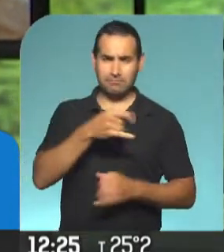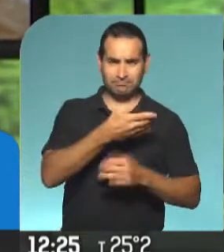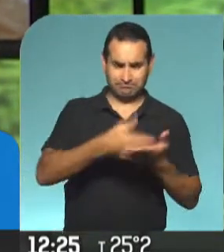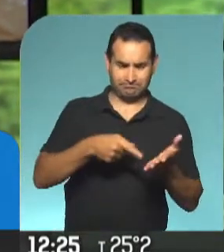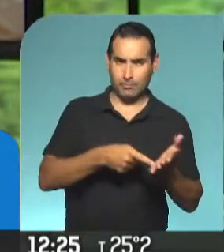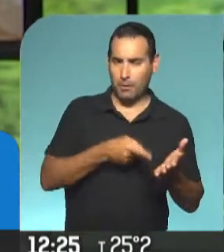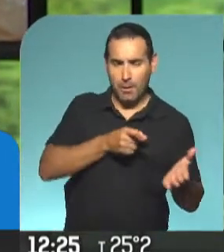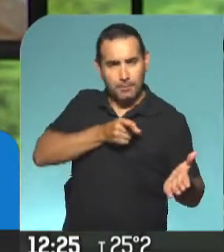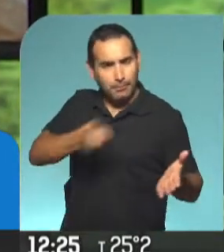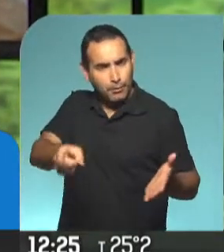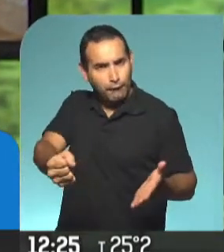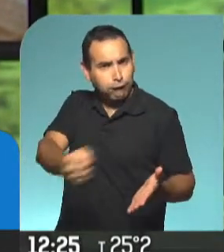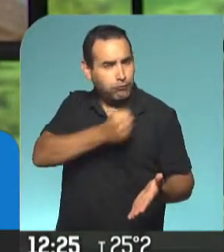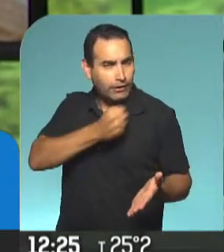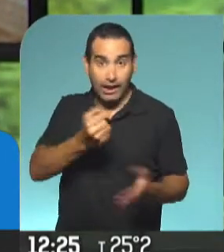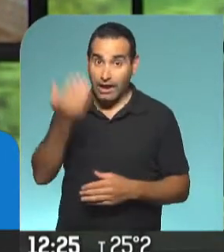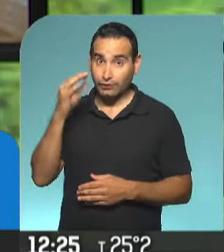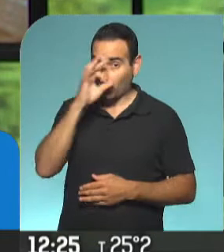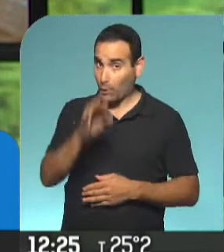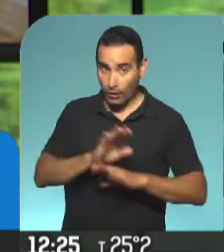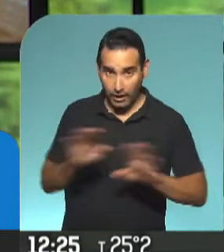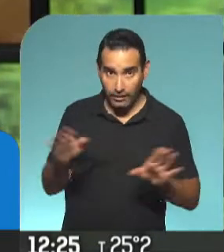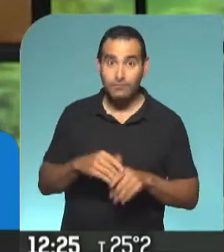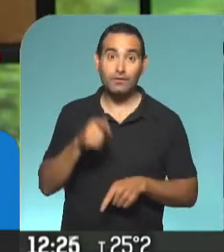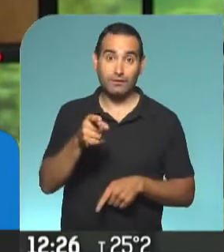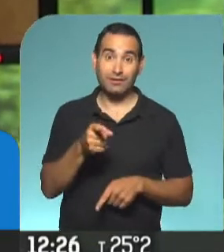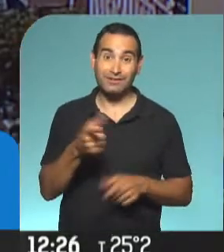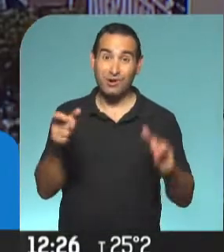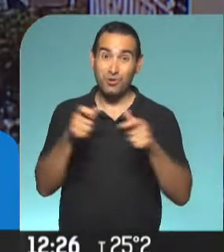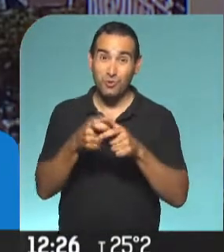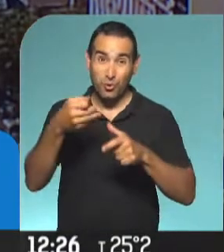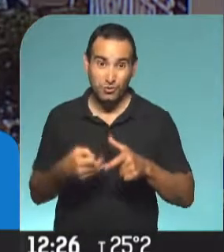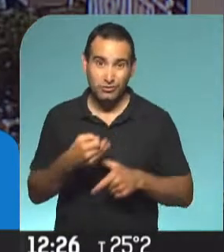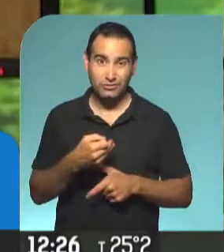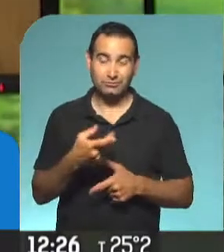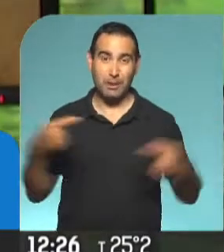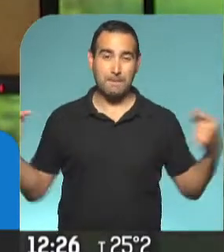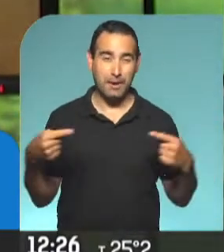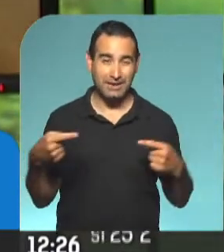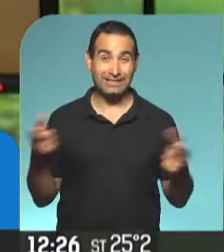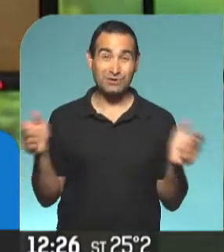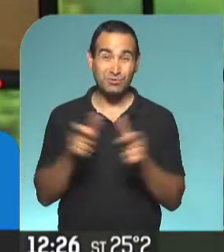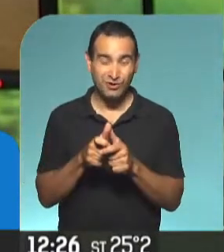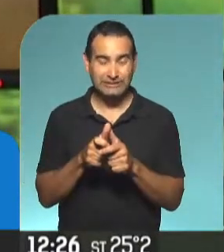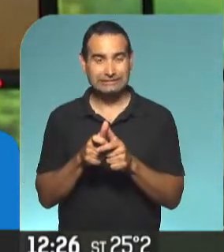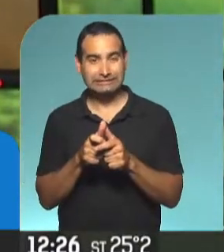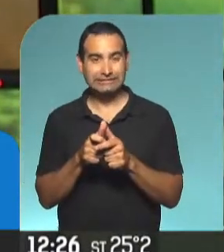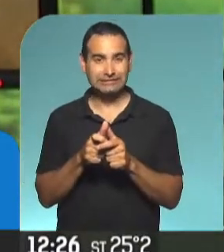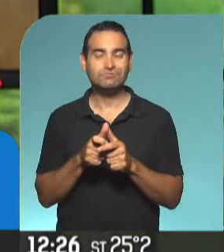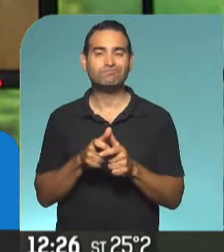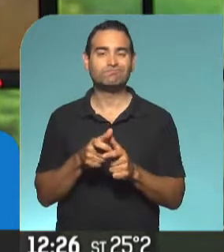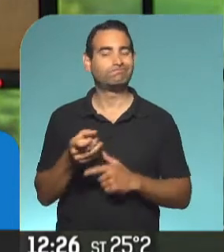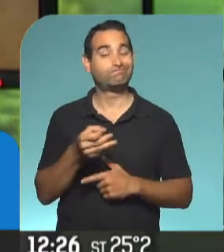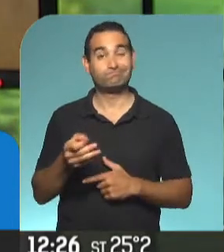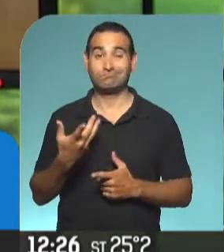dureza inusitada en una reunión en esos términos parece parlament claro este digamos no para